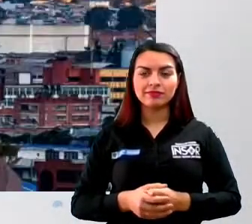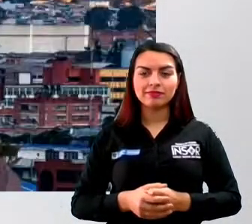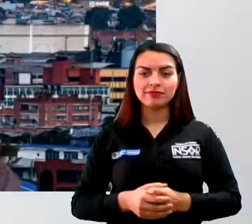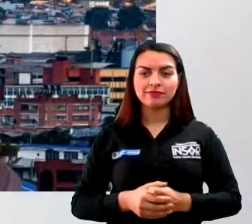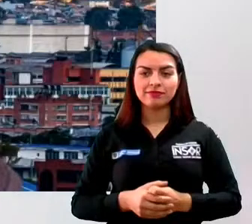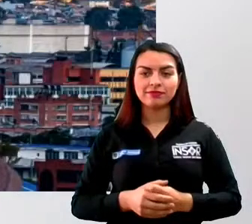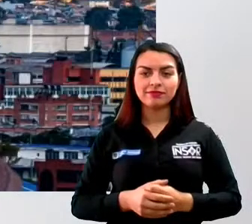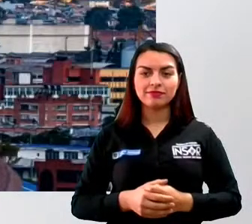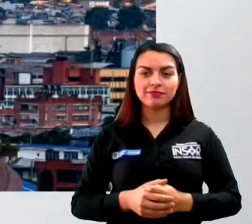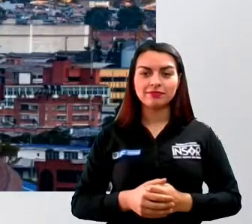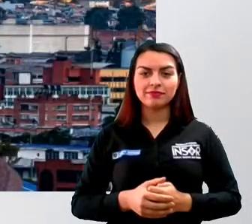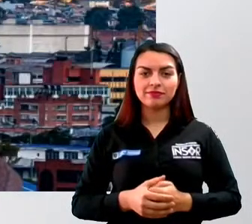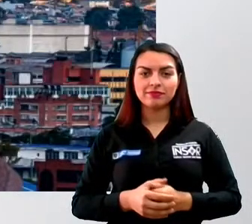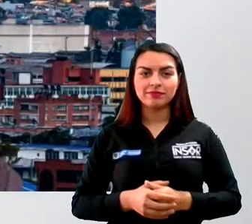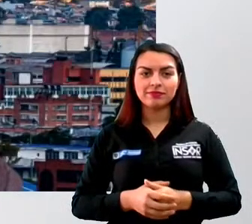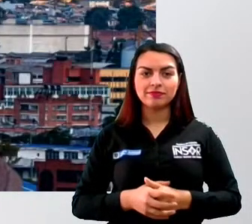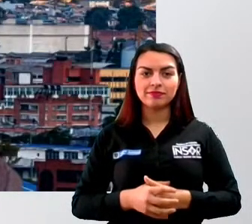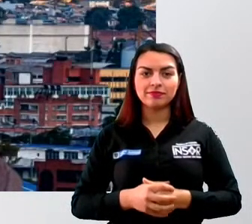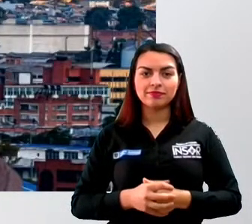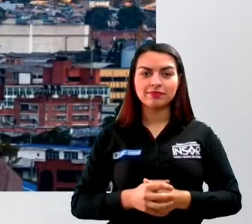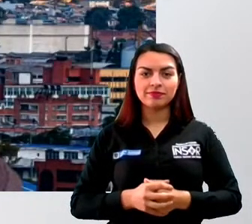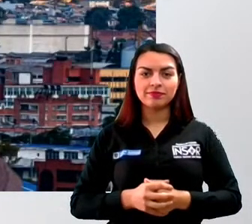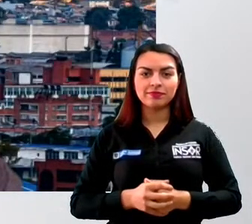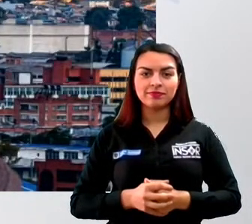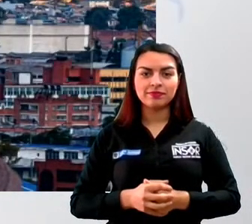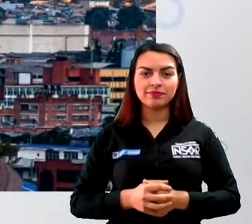Yo quisiera pedirles que